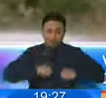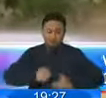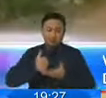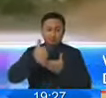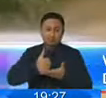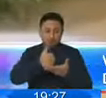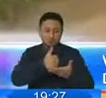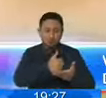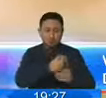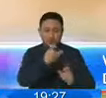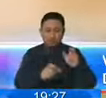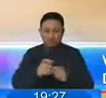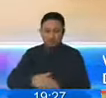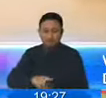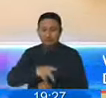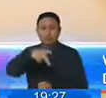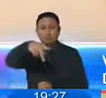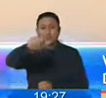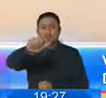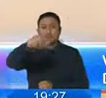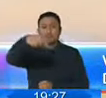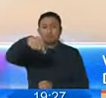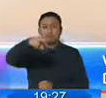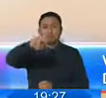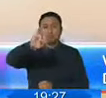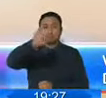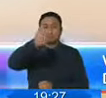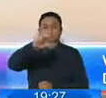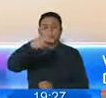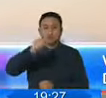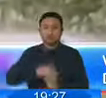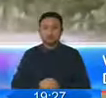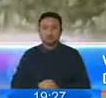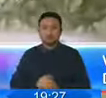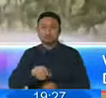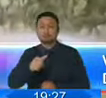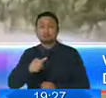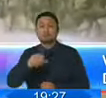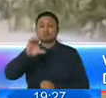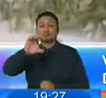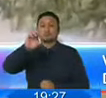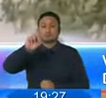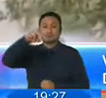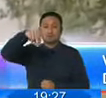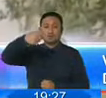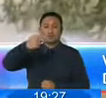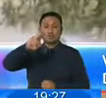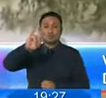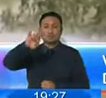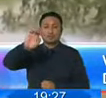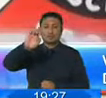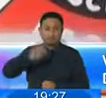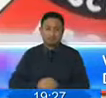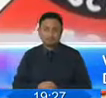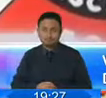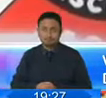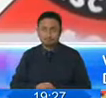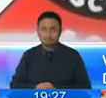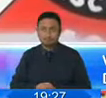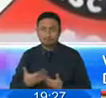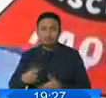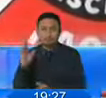ayuda necesaria en Paquilla y también en el sector minero de Conguime, donde también fue afectado. Hemos tenido una emergencia también